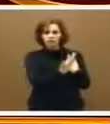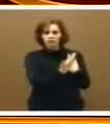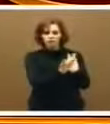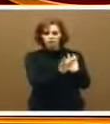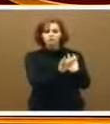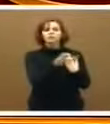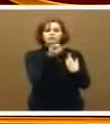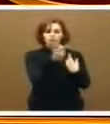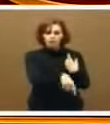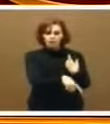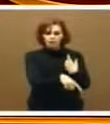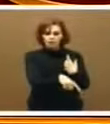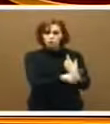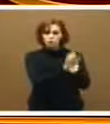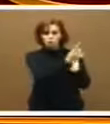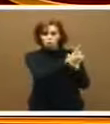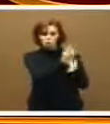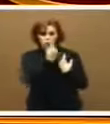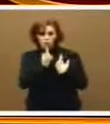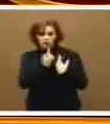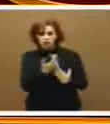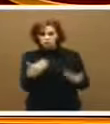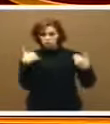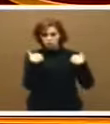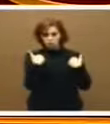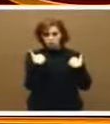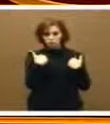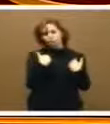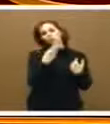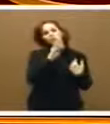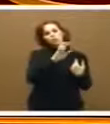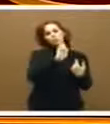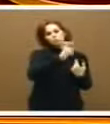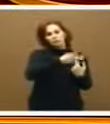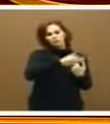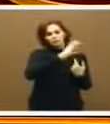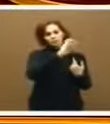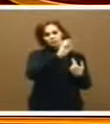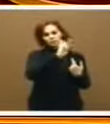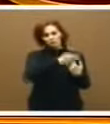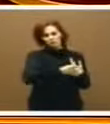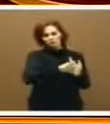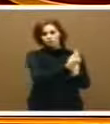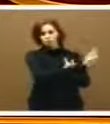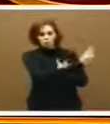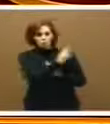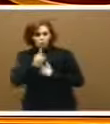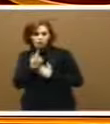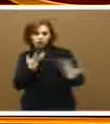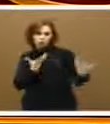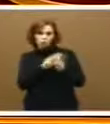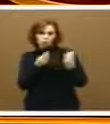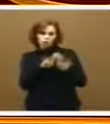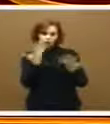y una por el Grupo Parlamentario Mixto Agrupación de Diputados Regionalistas Prescres y una enmienda conjuntamente